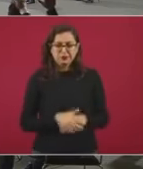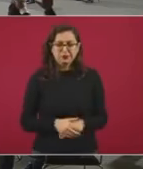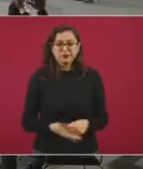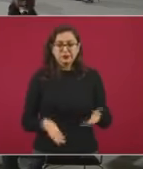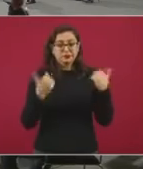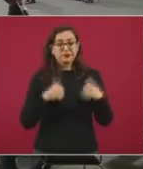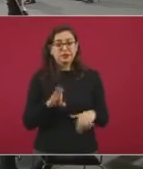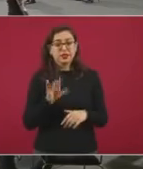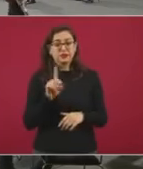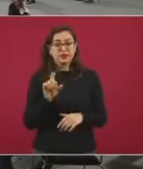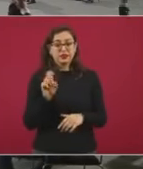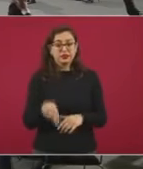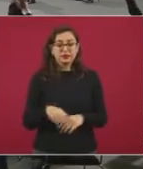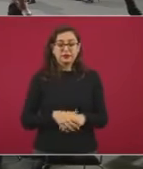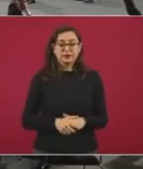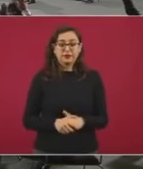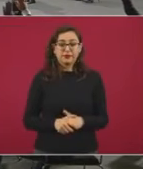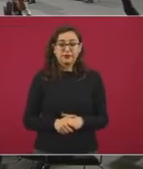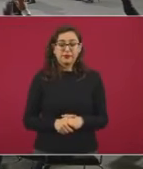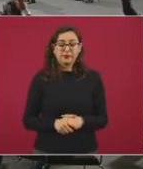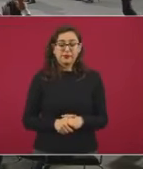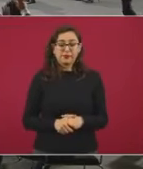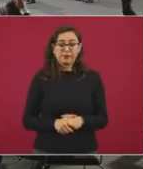Biden. Presidente, lo de Biden.